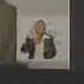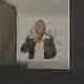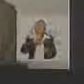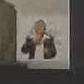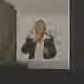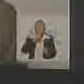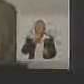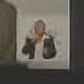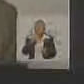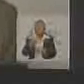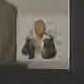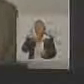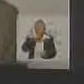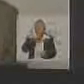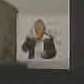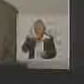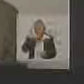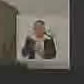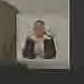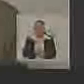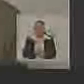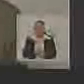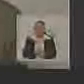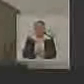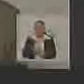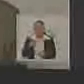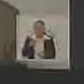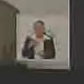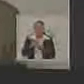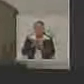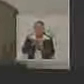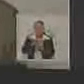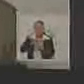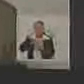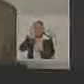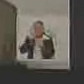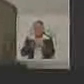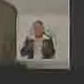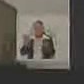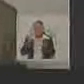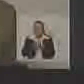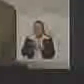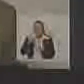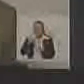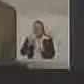vocación de la delegación será nuestra política de servicio social,